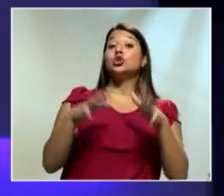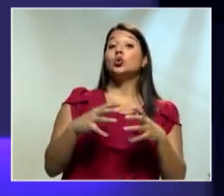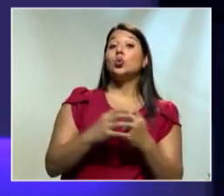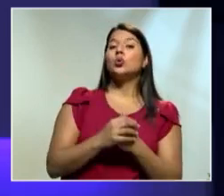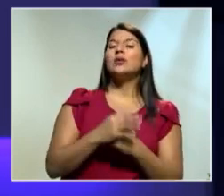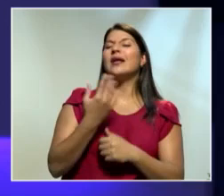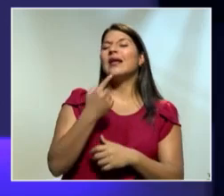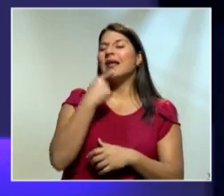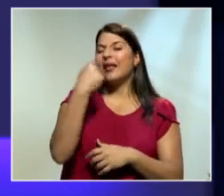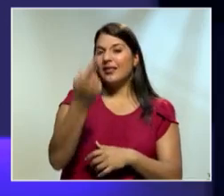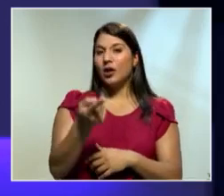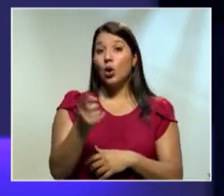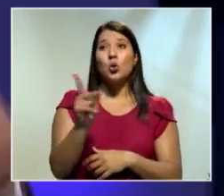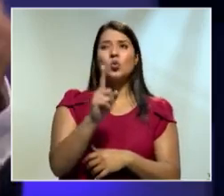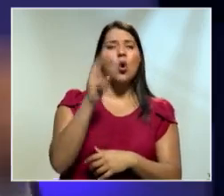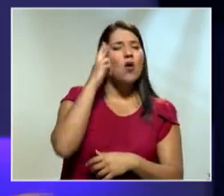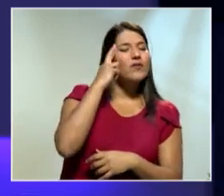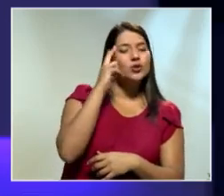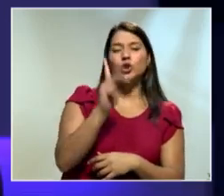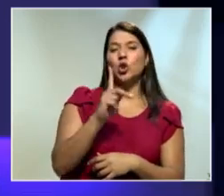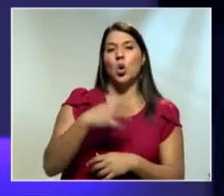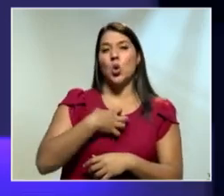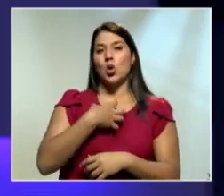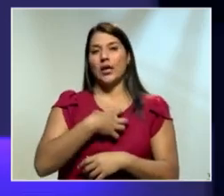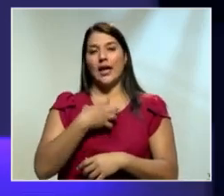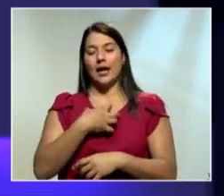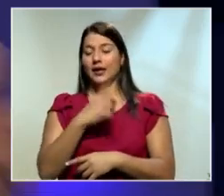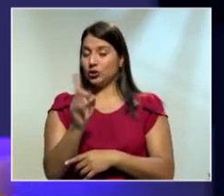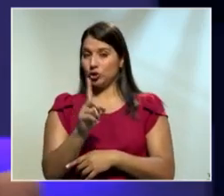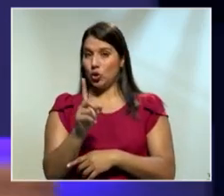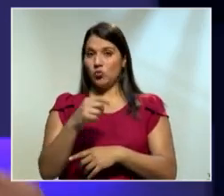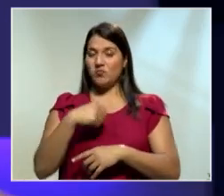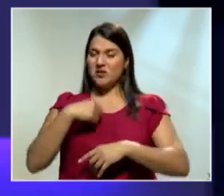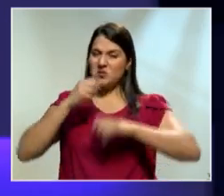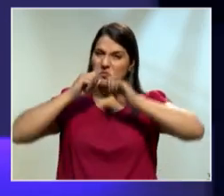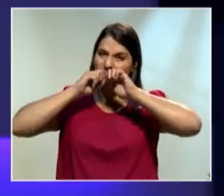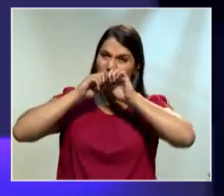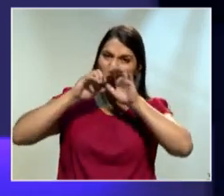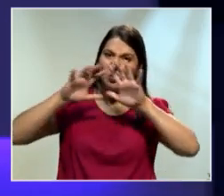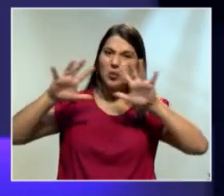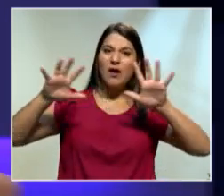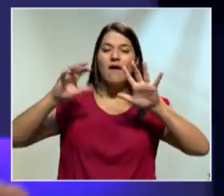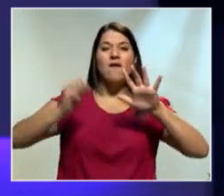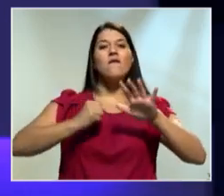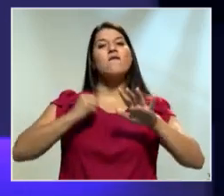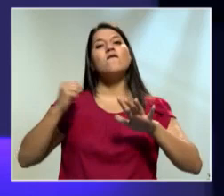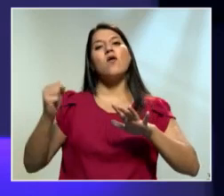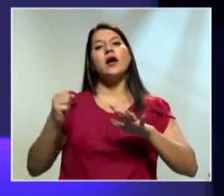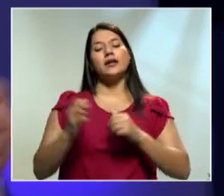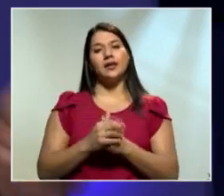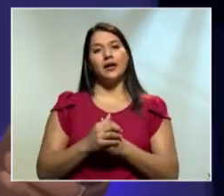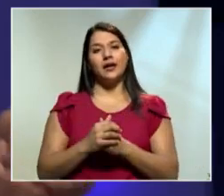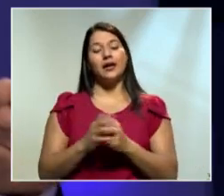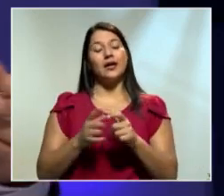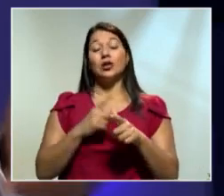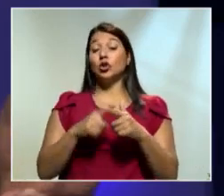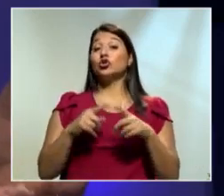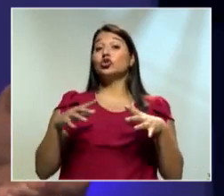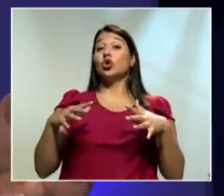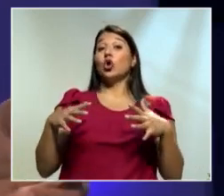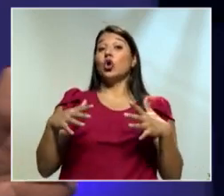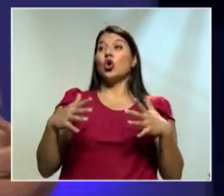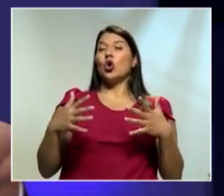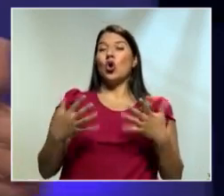una reflexión, no una queja, lanzó un grito muy fuerte. ¿Cómo se da esto en